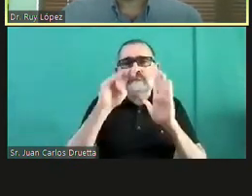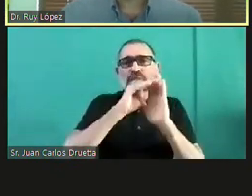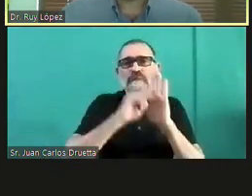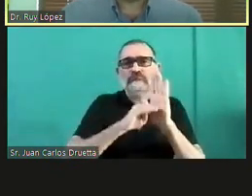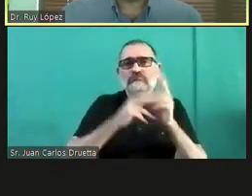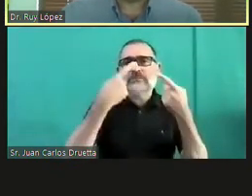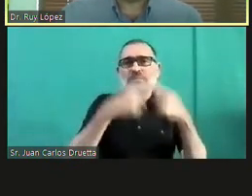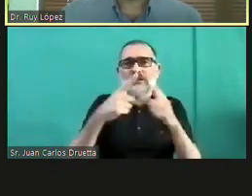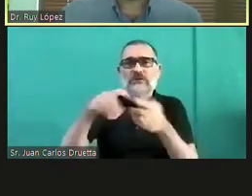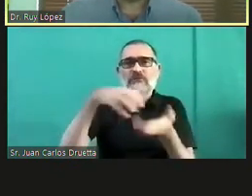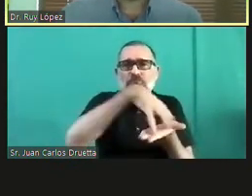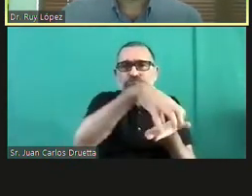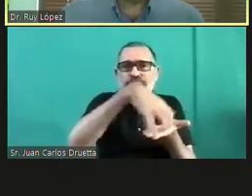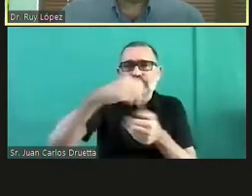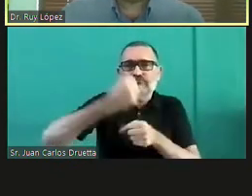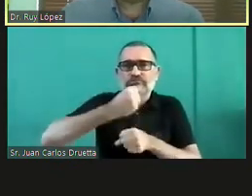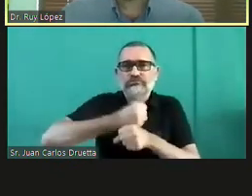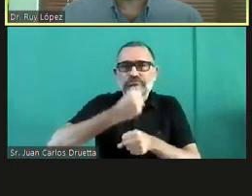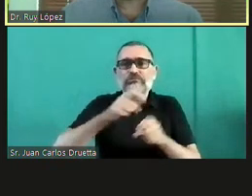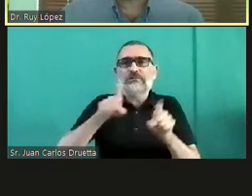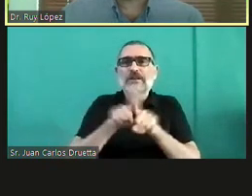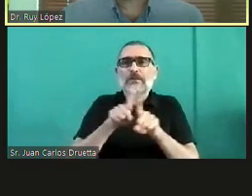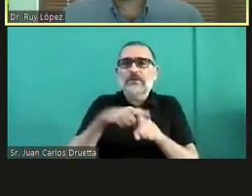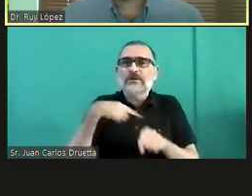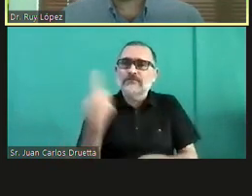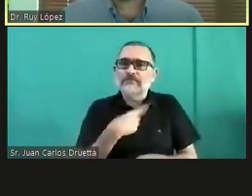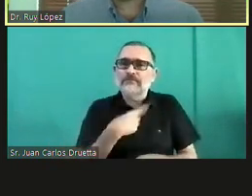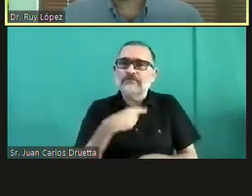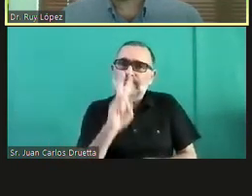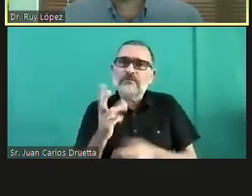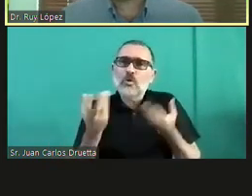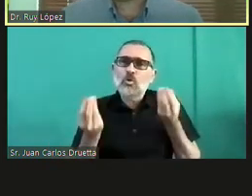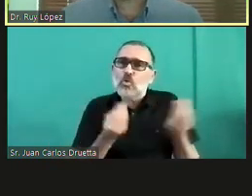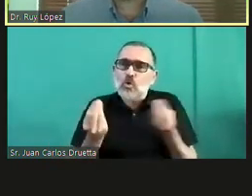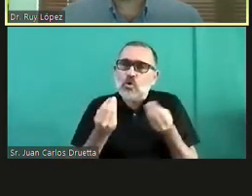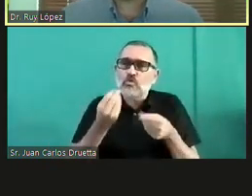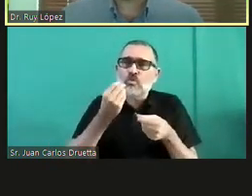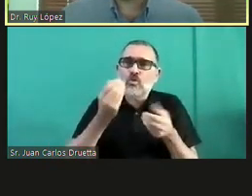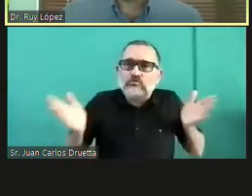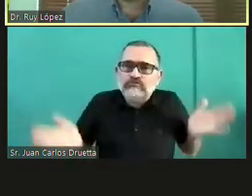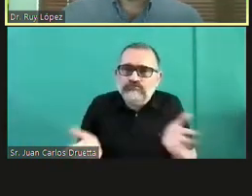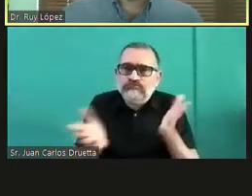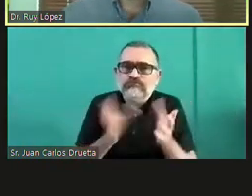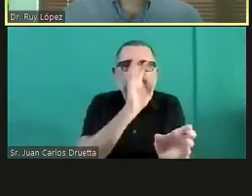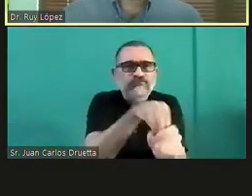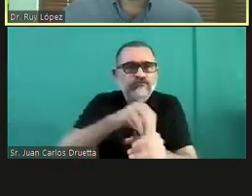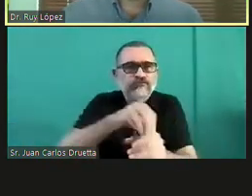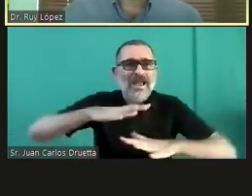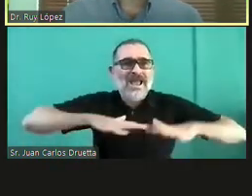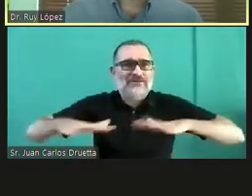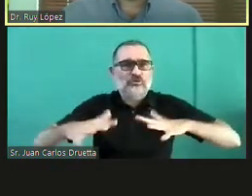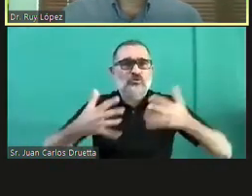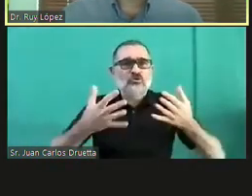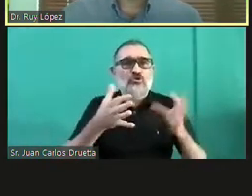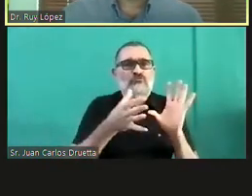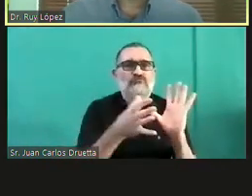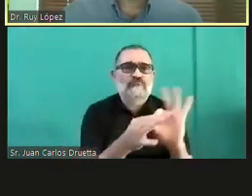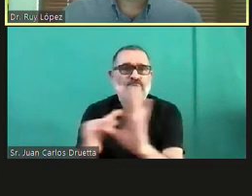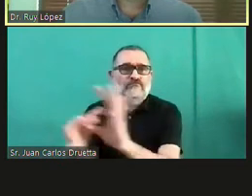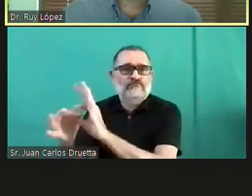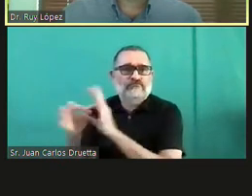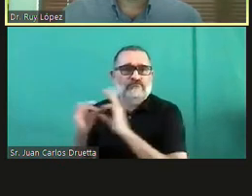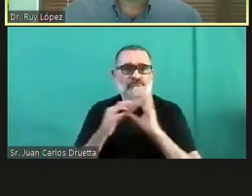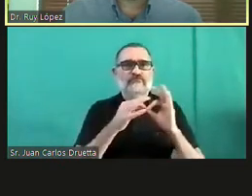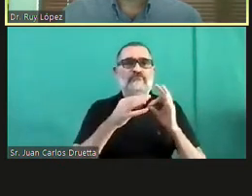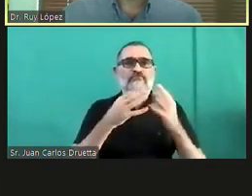sino también en los globales y uno de los programas que estamos impulsando que acompañará también al etiquetado frontal ya otras acciones que